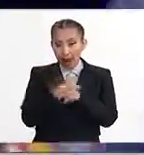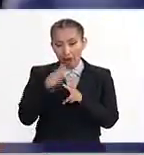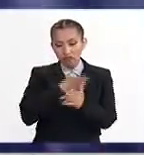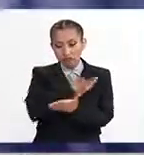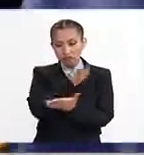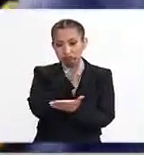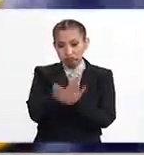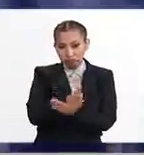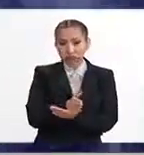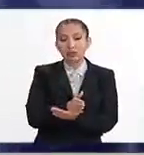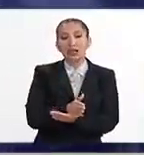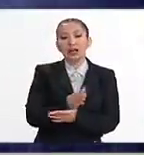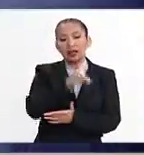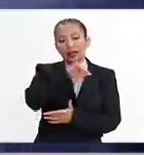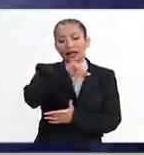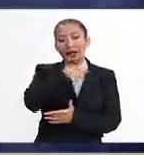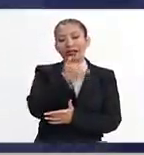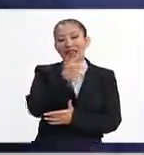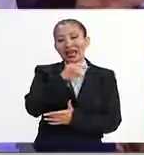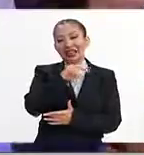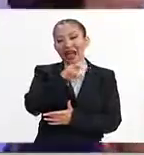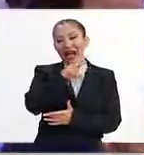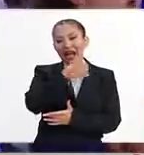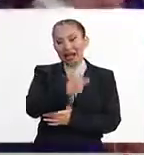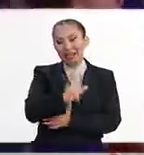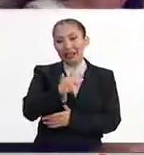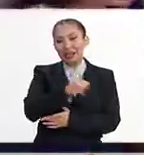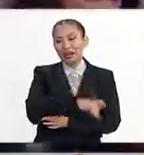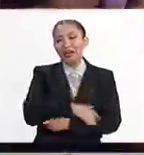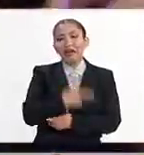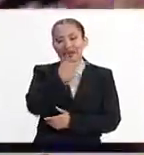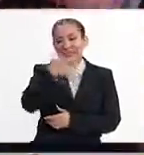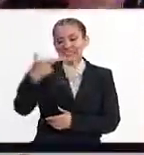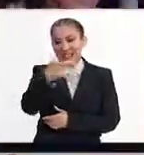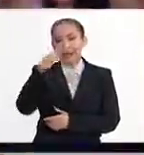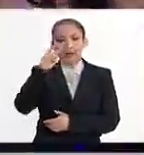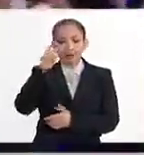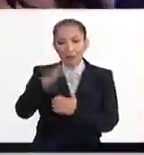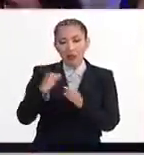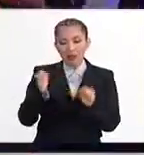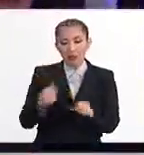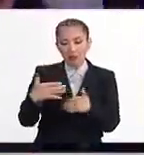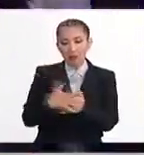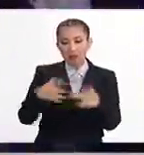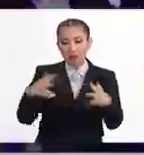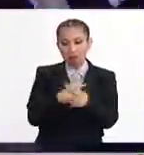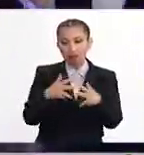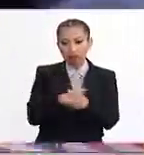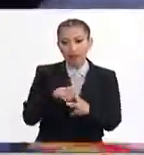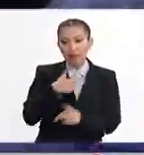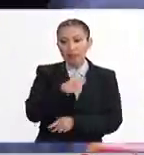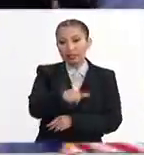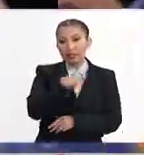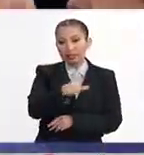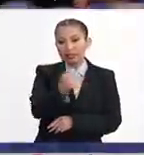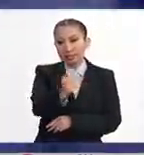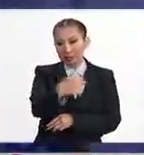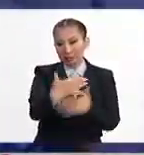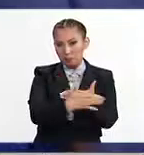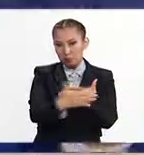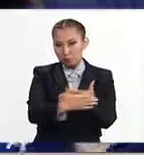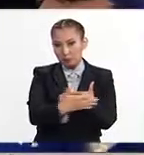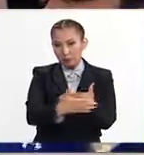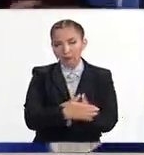estaba Gennady Golovkin, o el Triple G como es conocido, y ya se asegura la pelea contra el Canelo el 16 de septiembre